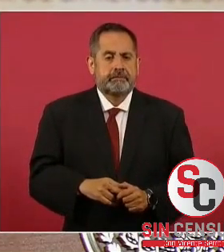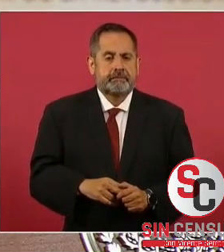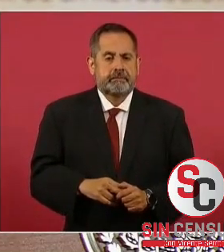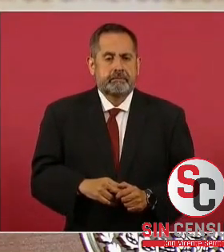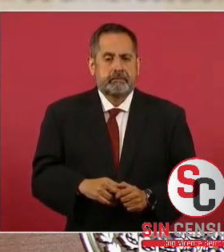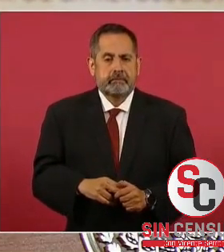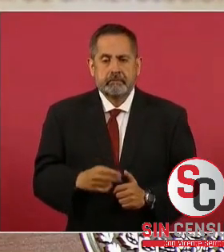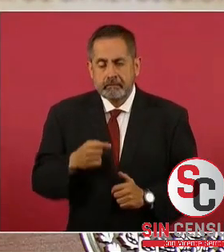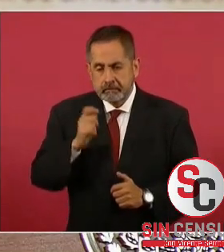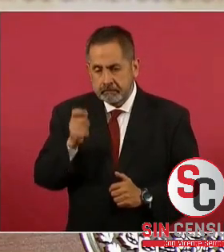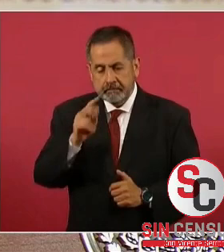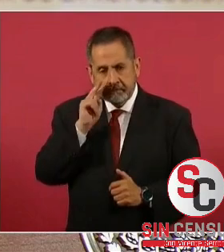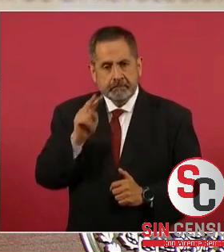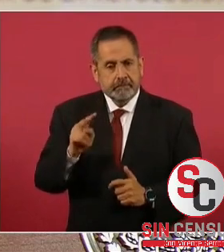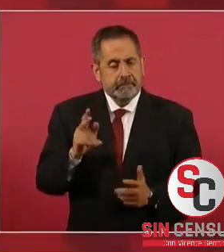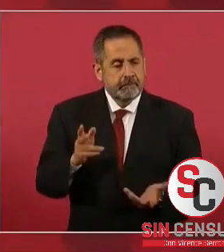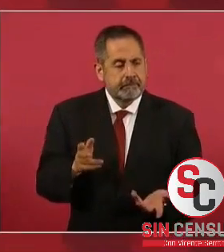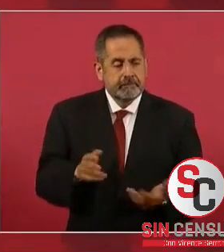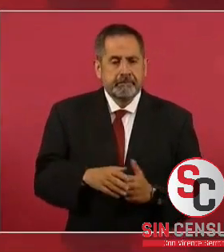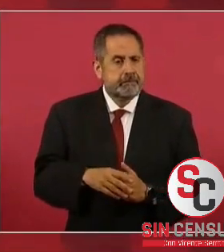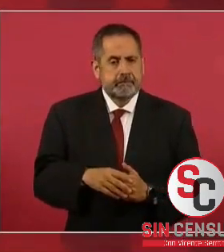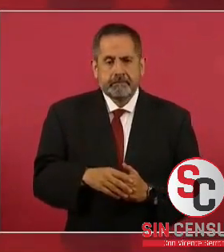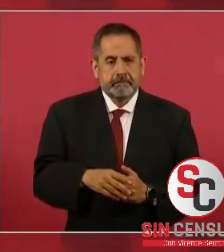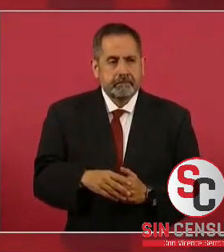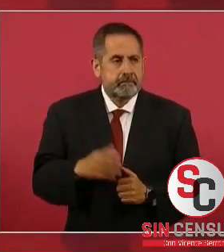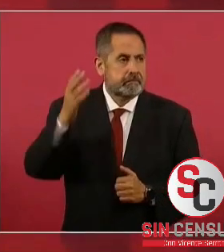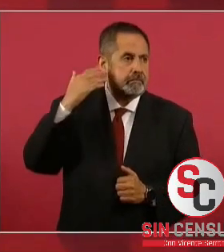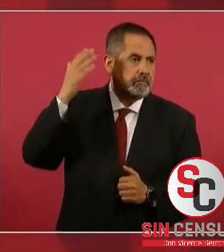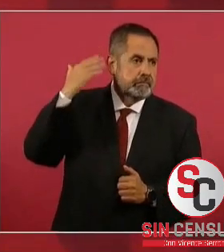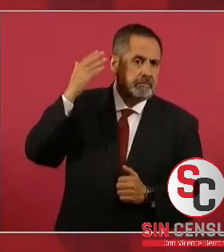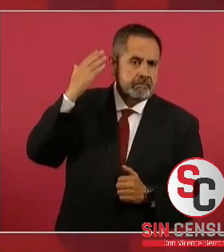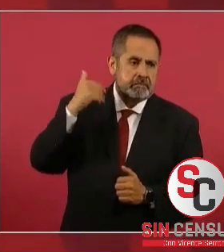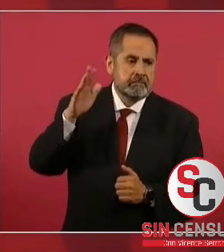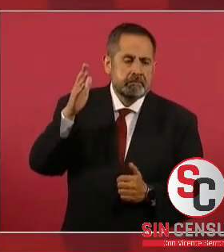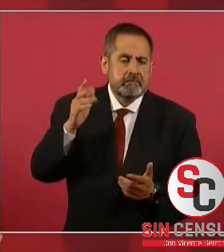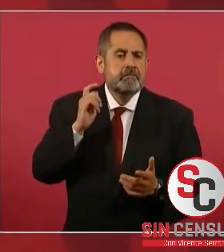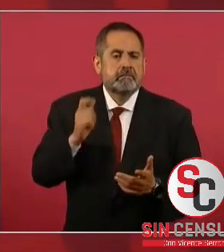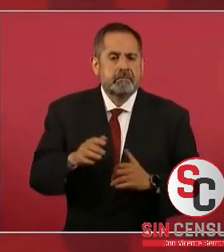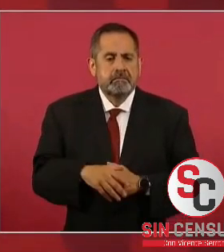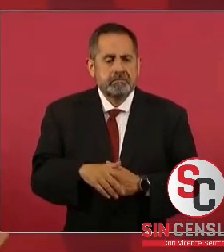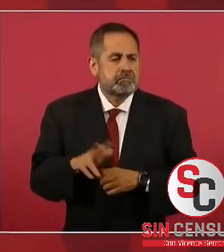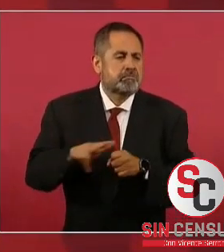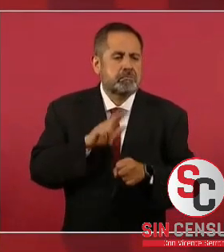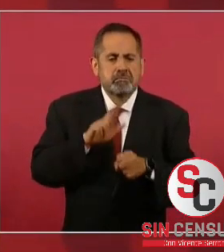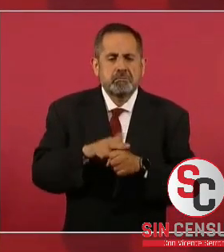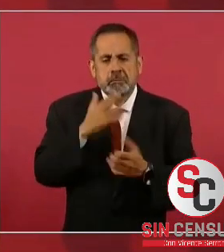se veía como algo normal.